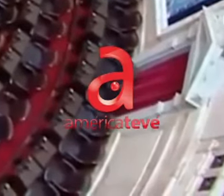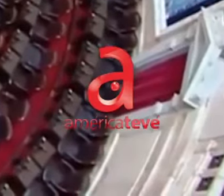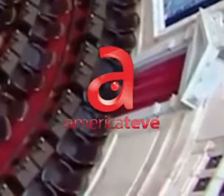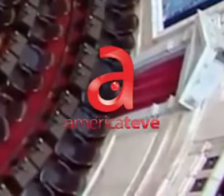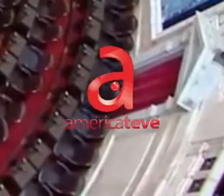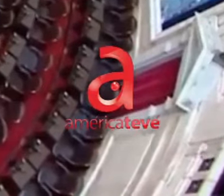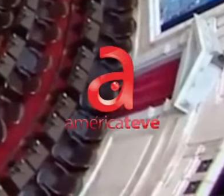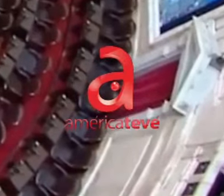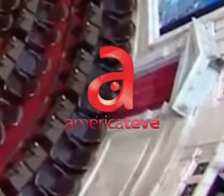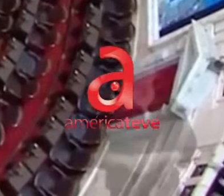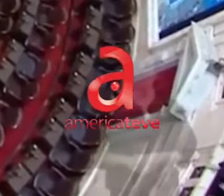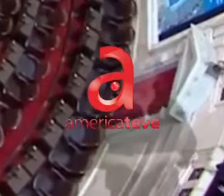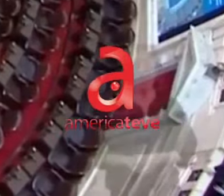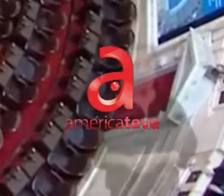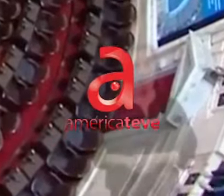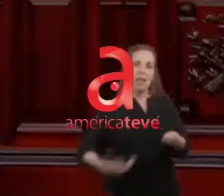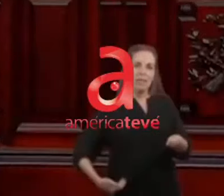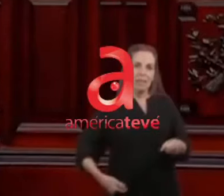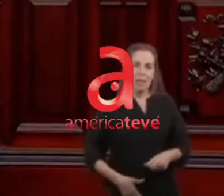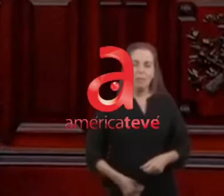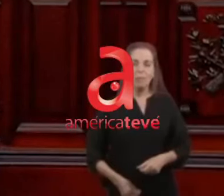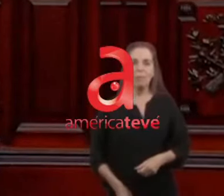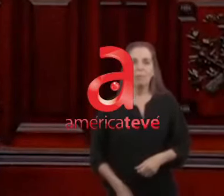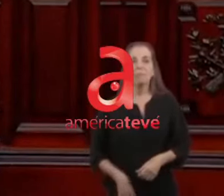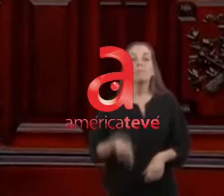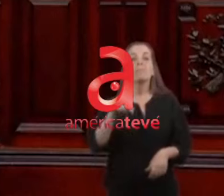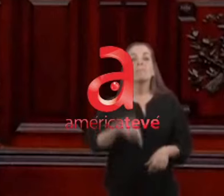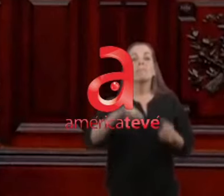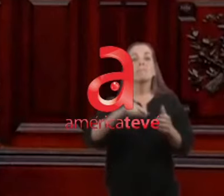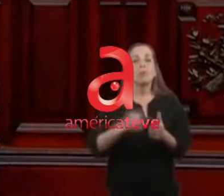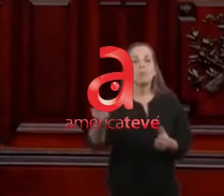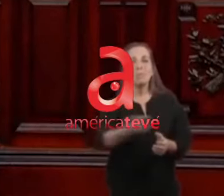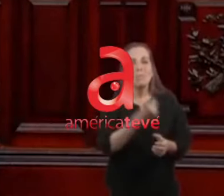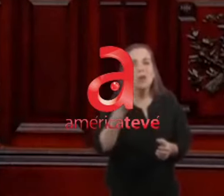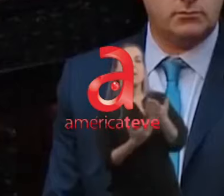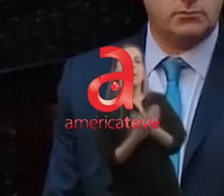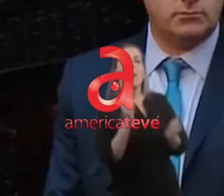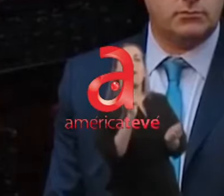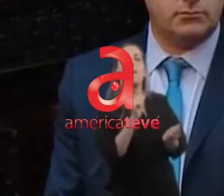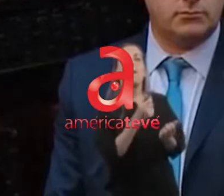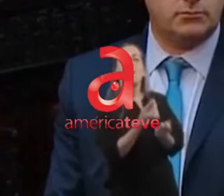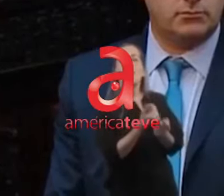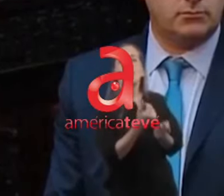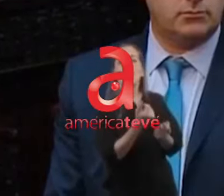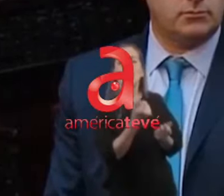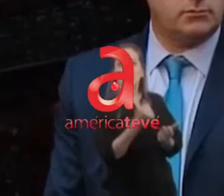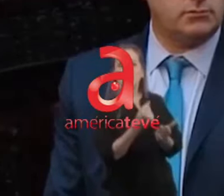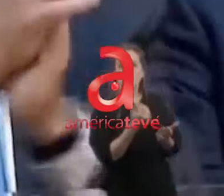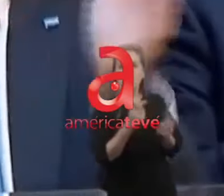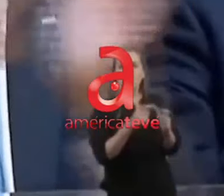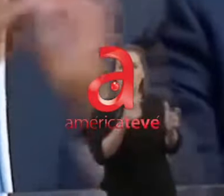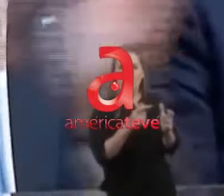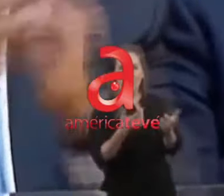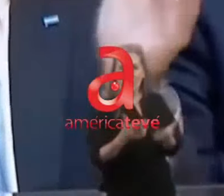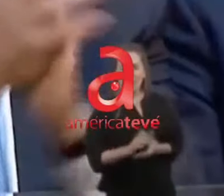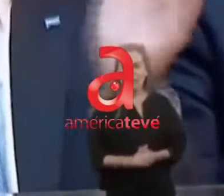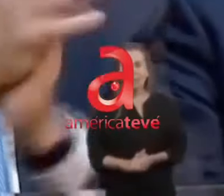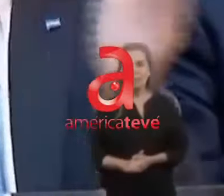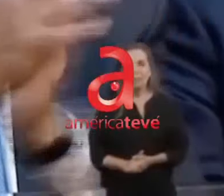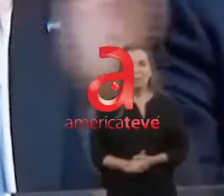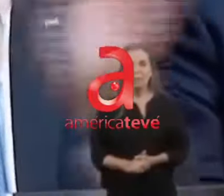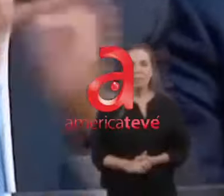participar en su primera asamblea general de las Naciones Unidas y la apertura de la bolsa de valores el día lunes y mantener a sí mismo encuentros con varias